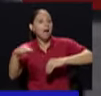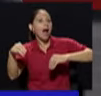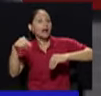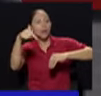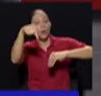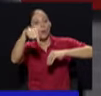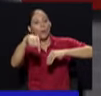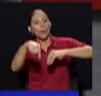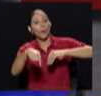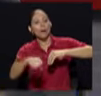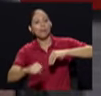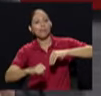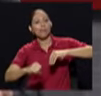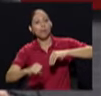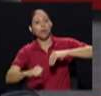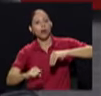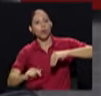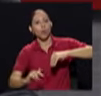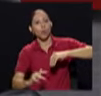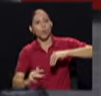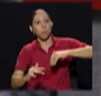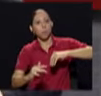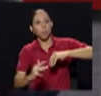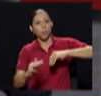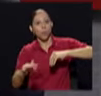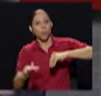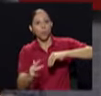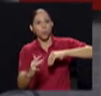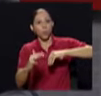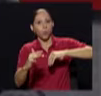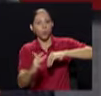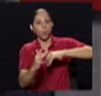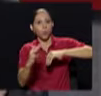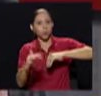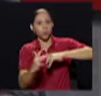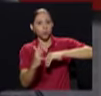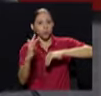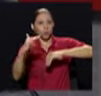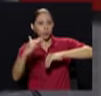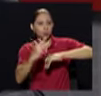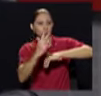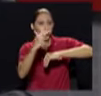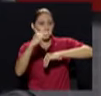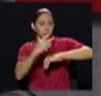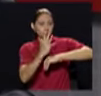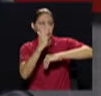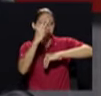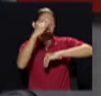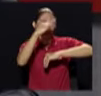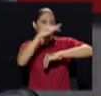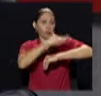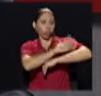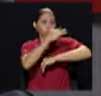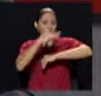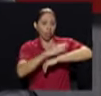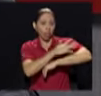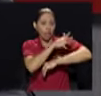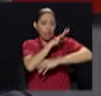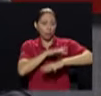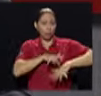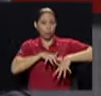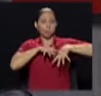ocurre en el mar. Y el efecto de ese terremoto es una ola que llega a las costas nuestras, ¿verdad? Entonces, obviamente eso